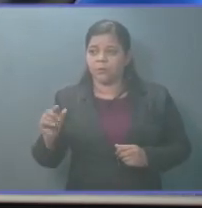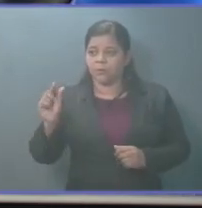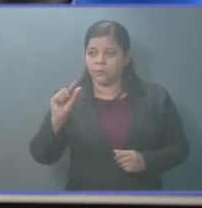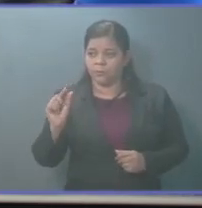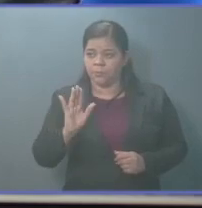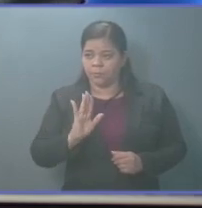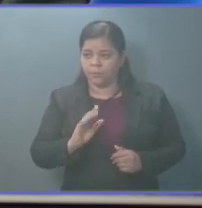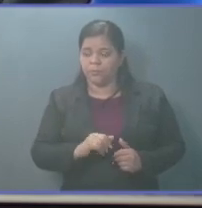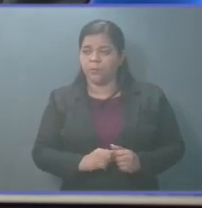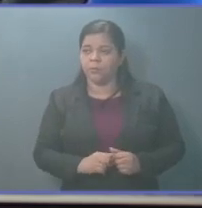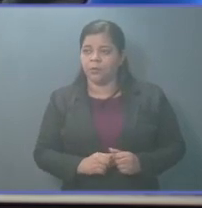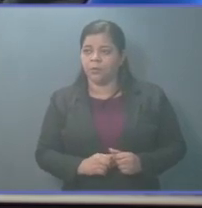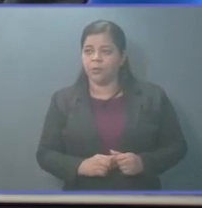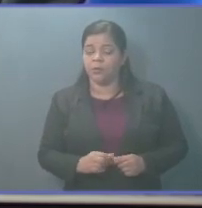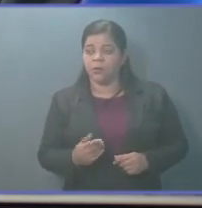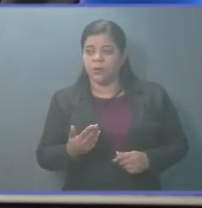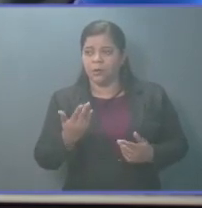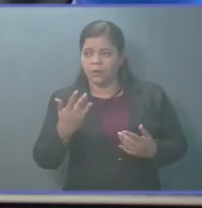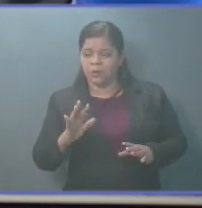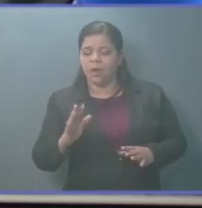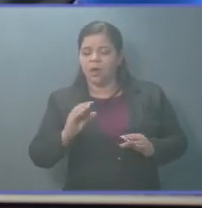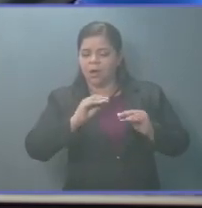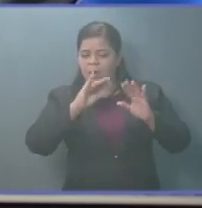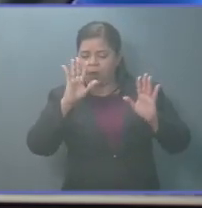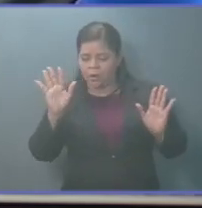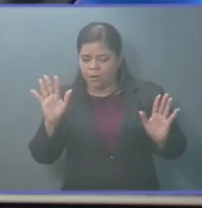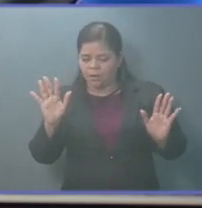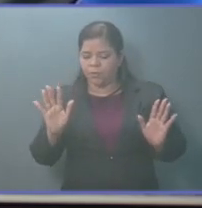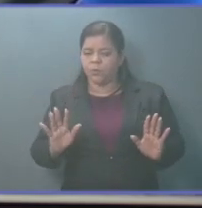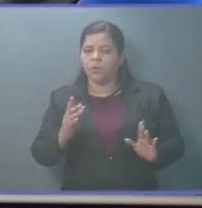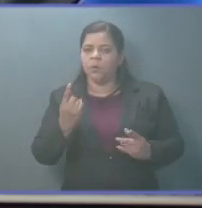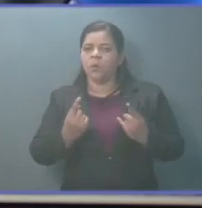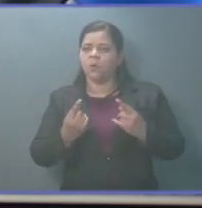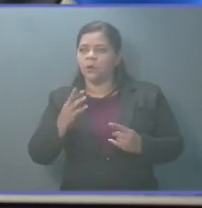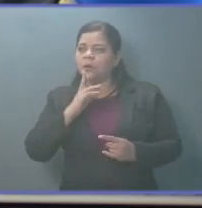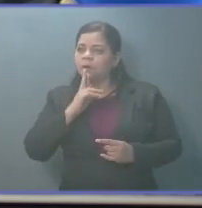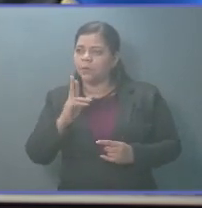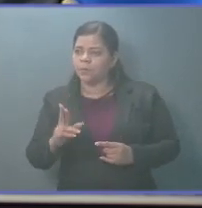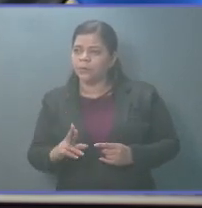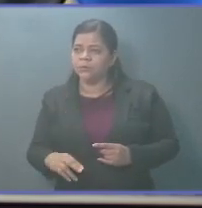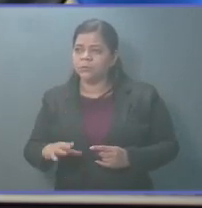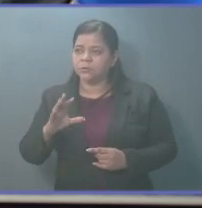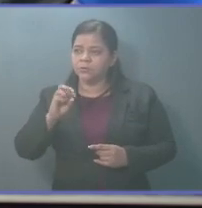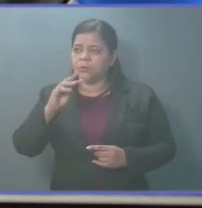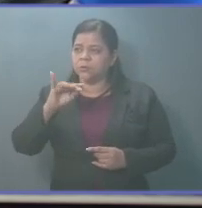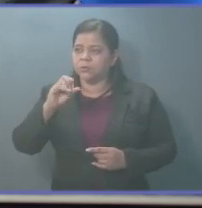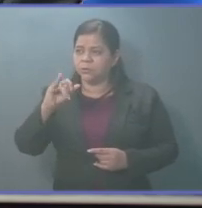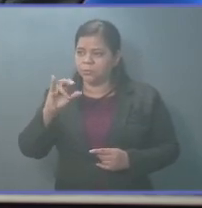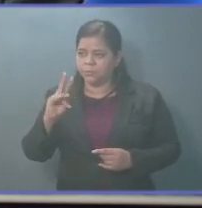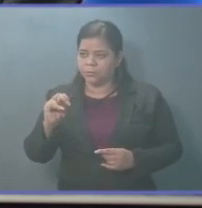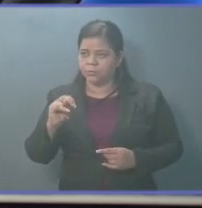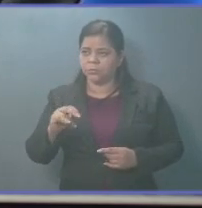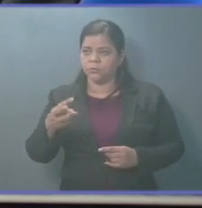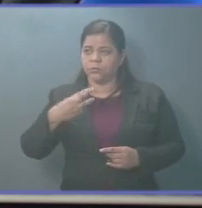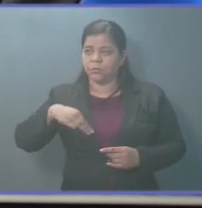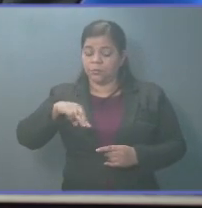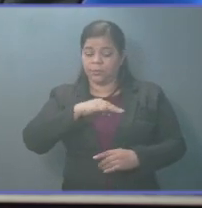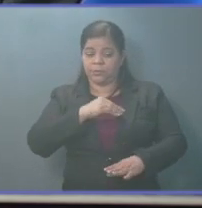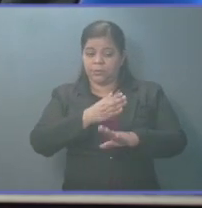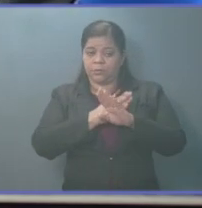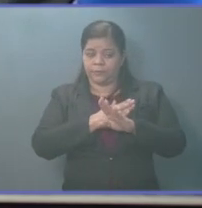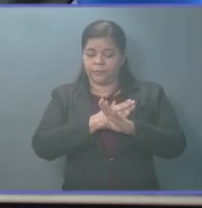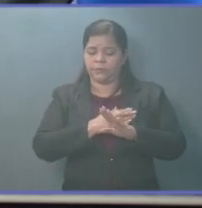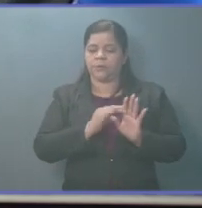suya, habiendo quedado clara cuál es la respuesta por omisión de parte del ministro de la Defensa Nacional.